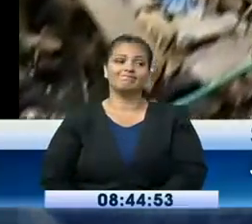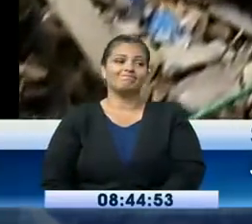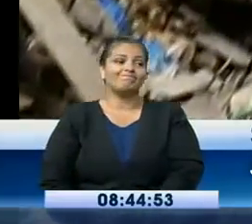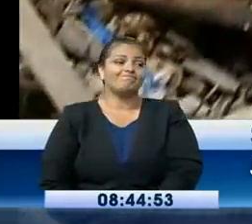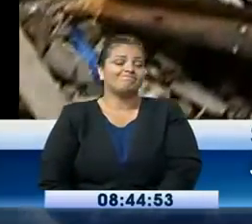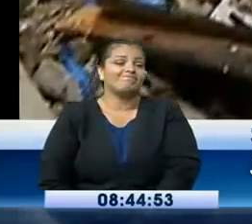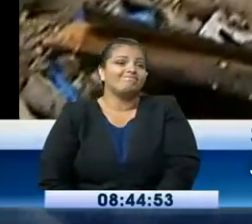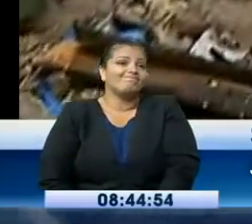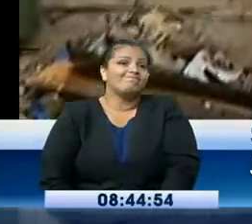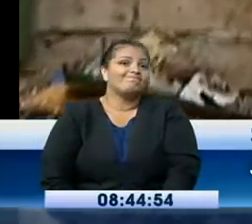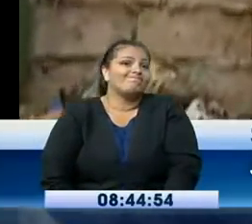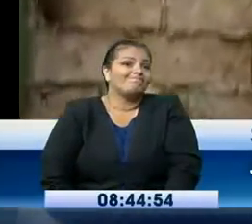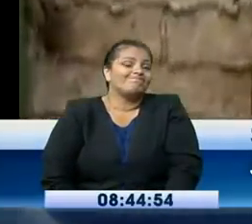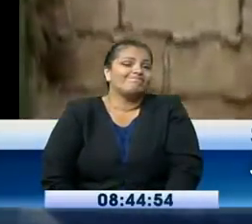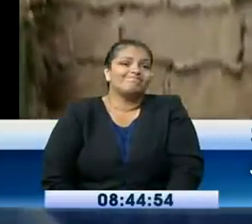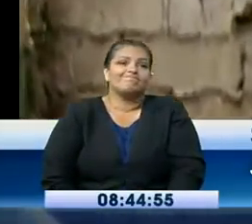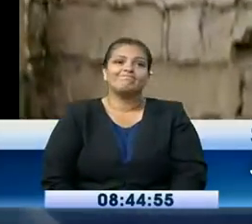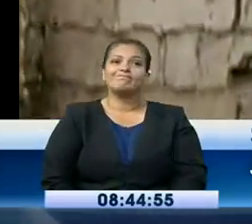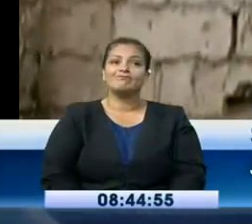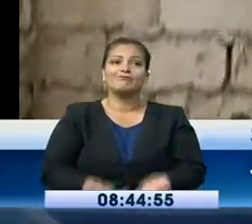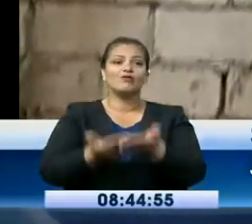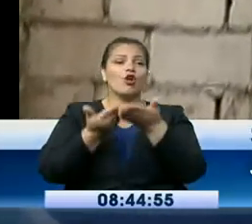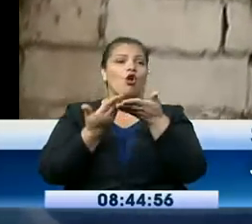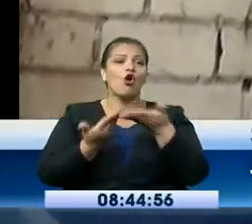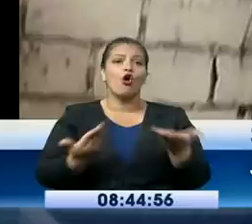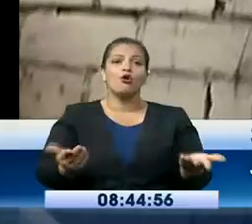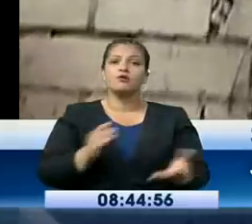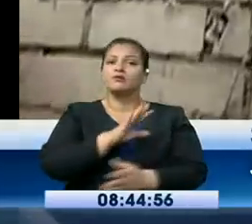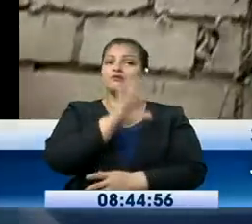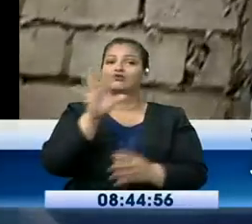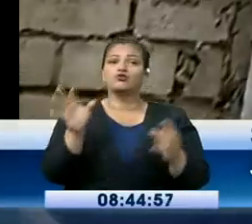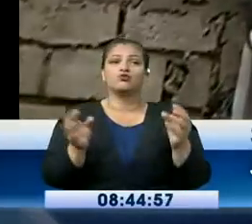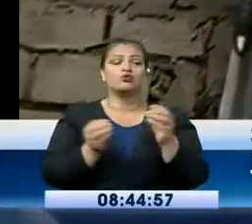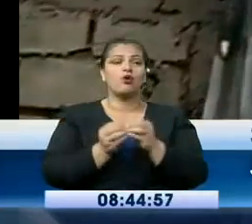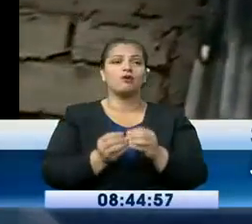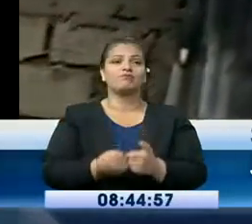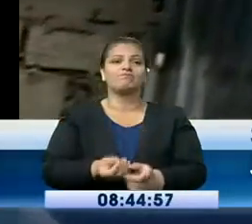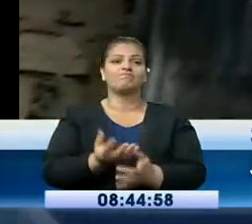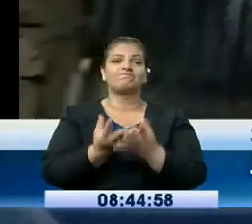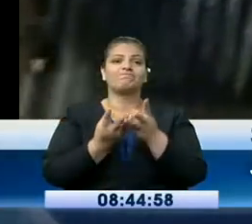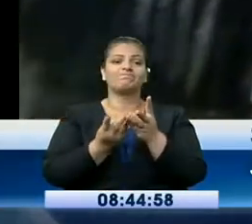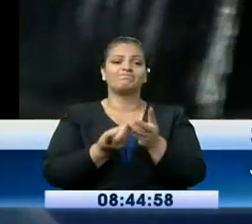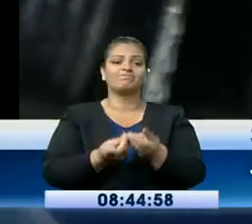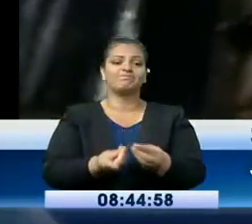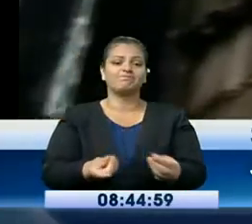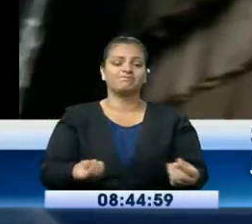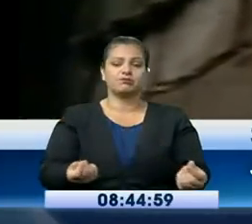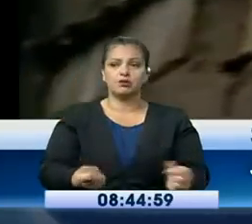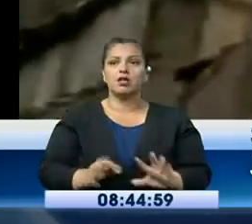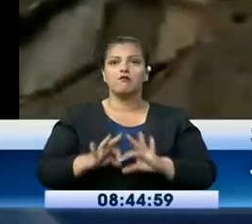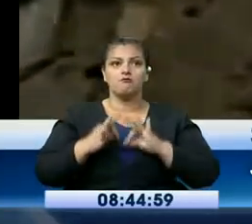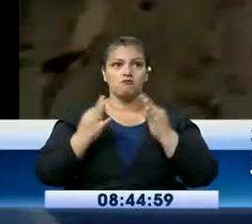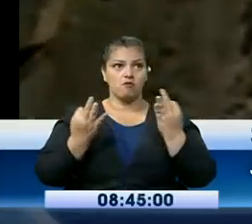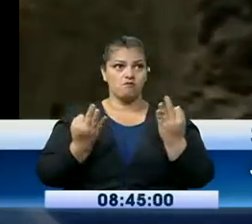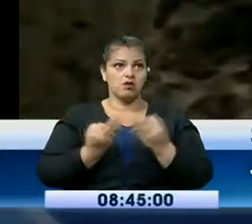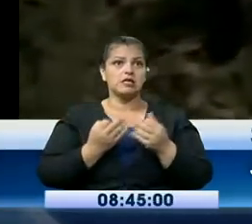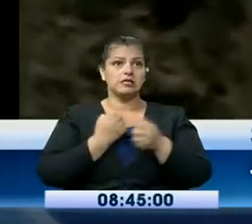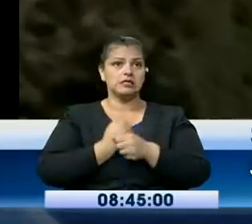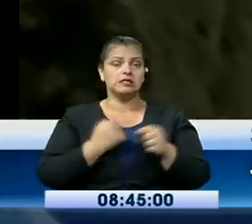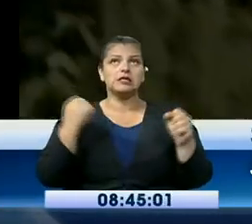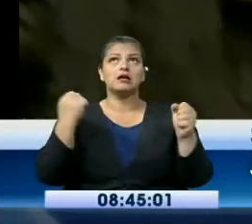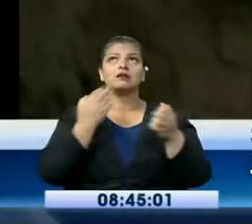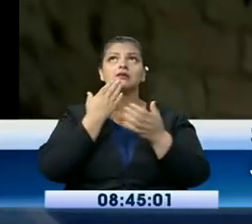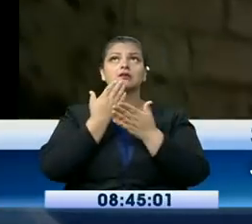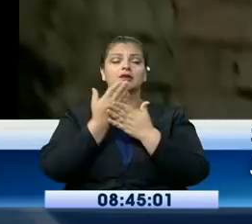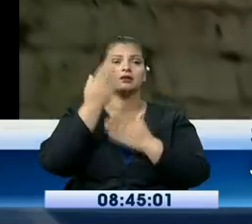se perdió todo lo material pero gracias a dios este todos estamos con bien todos estamos con vida y eso es lo más importante